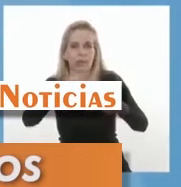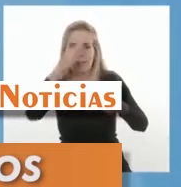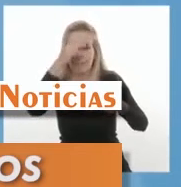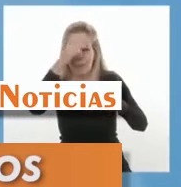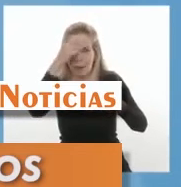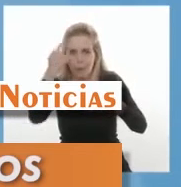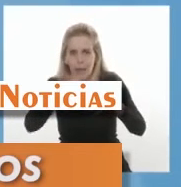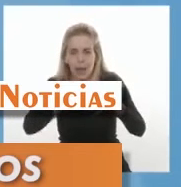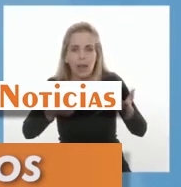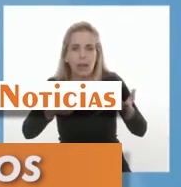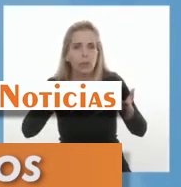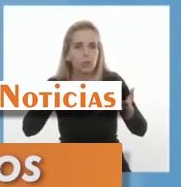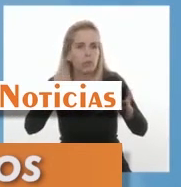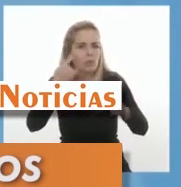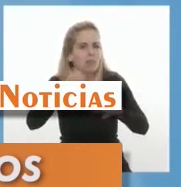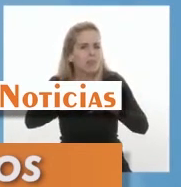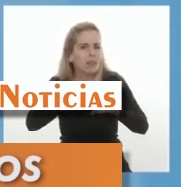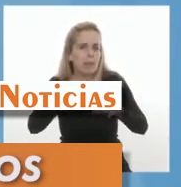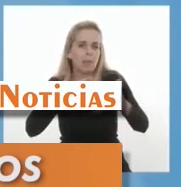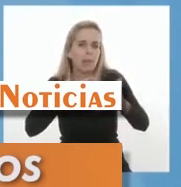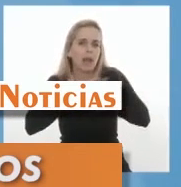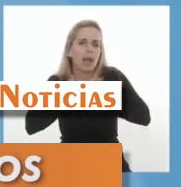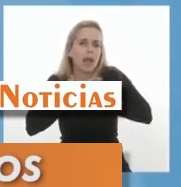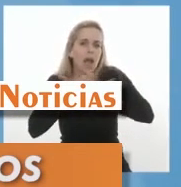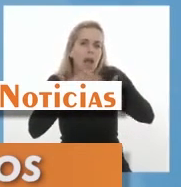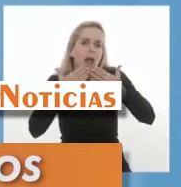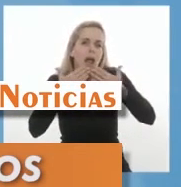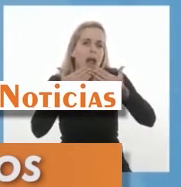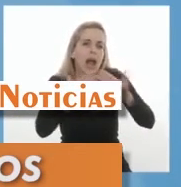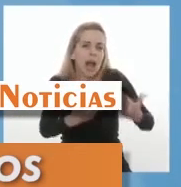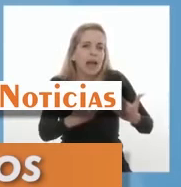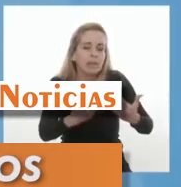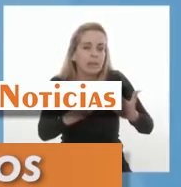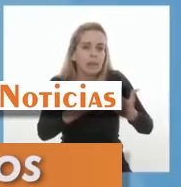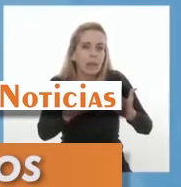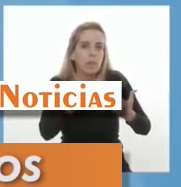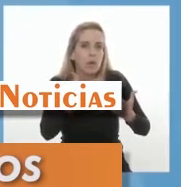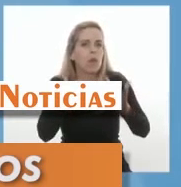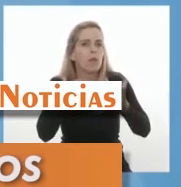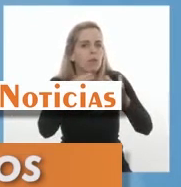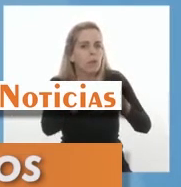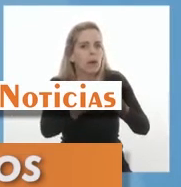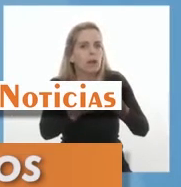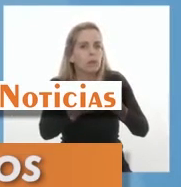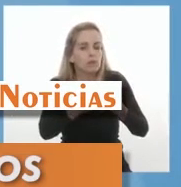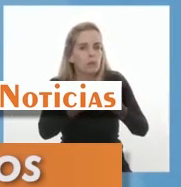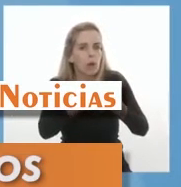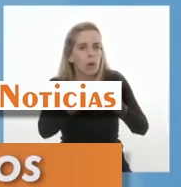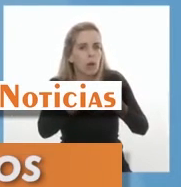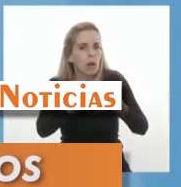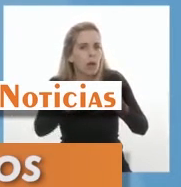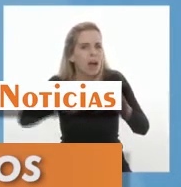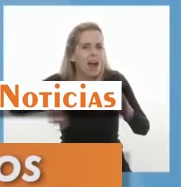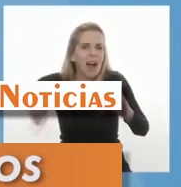marzo o abril del año pasado, porque, digamos, no hay margen para eso. Me da la sensación de que las medidas se toman, se anuncian y después va a